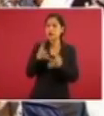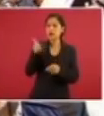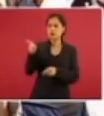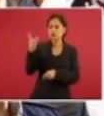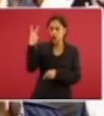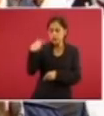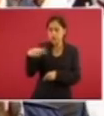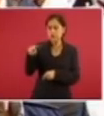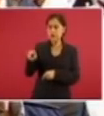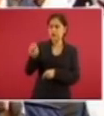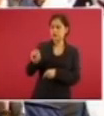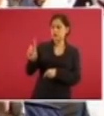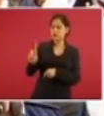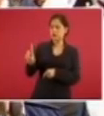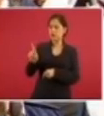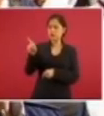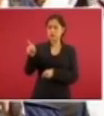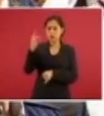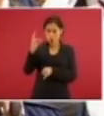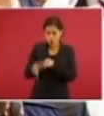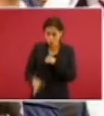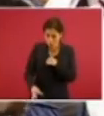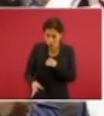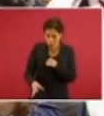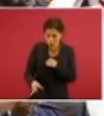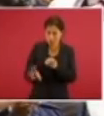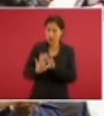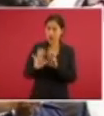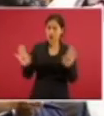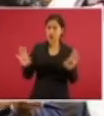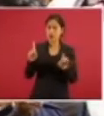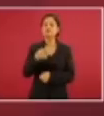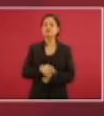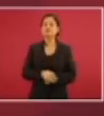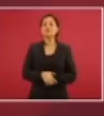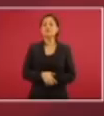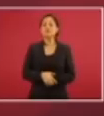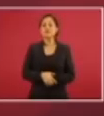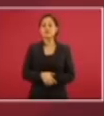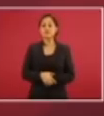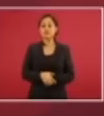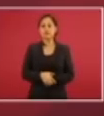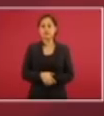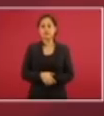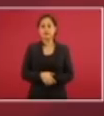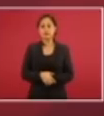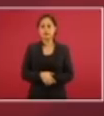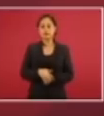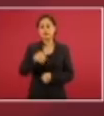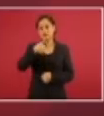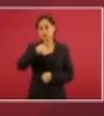realizar el fin de semana será la última gira por estos días o estas dos semanas, no sé. Tengo que